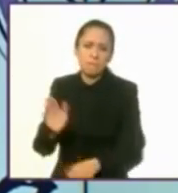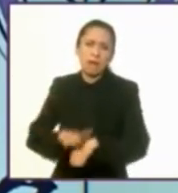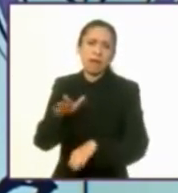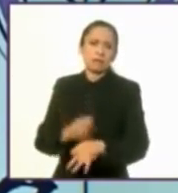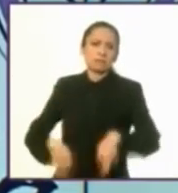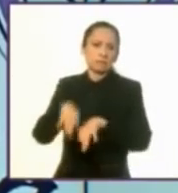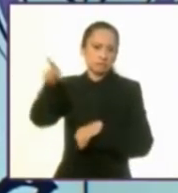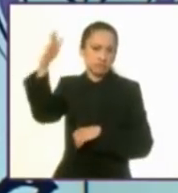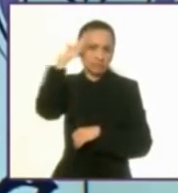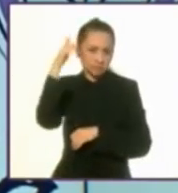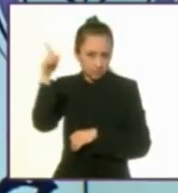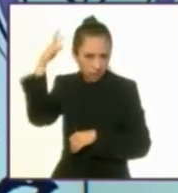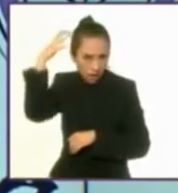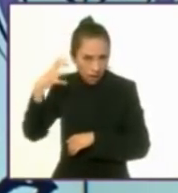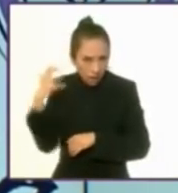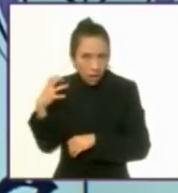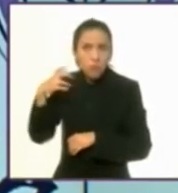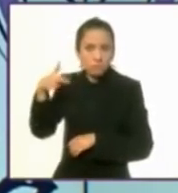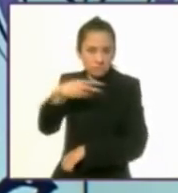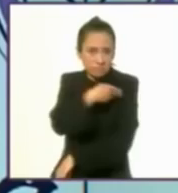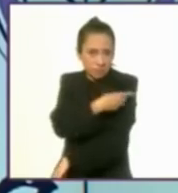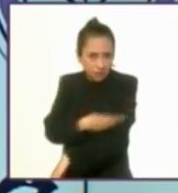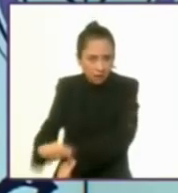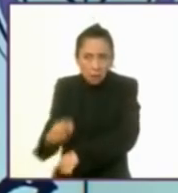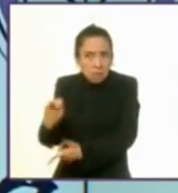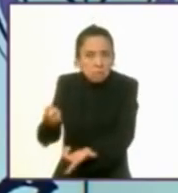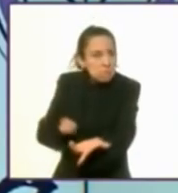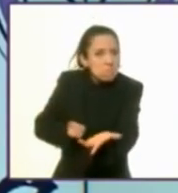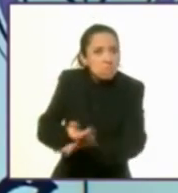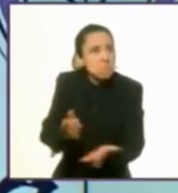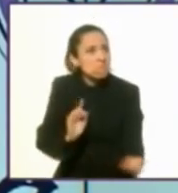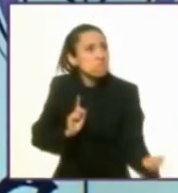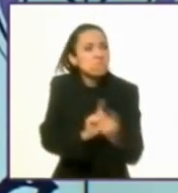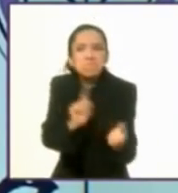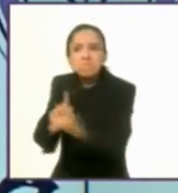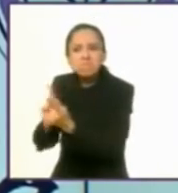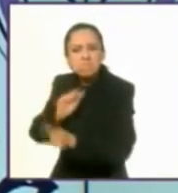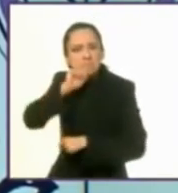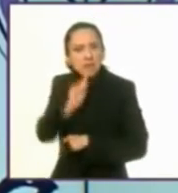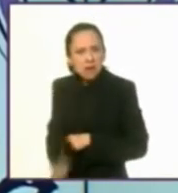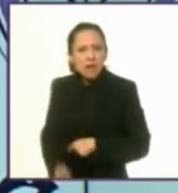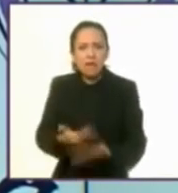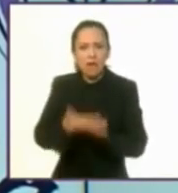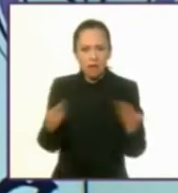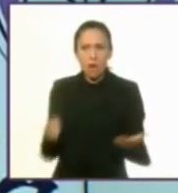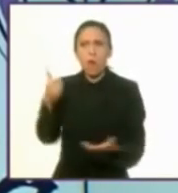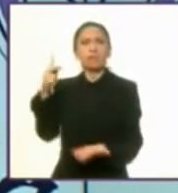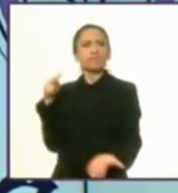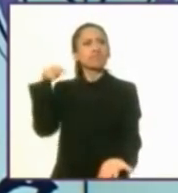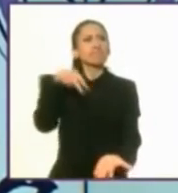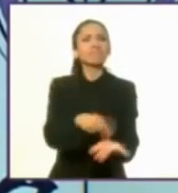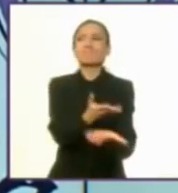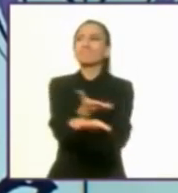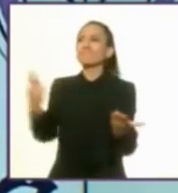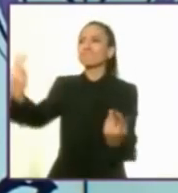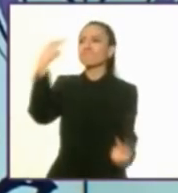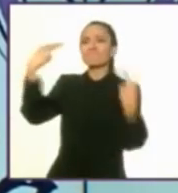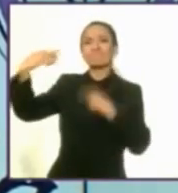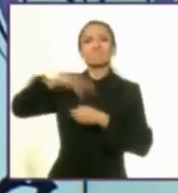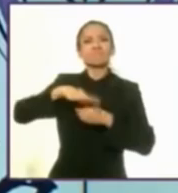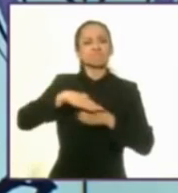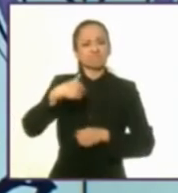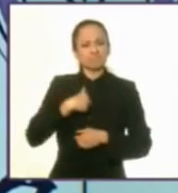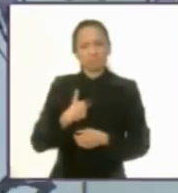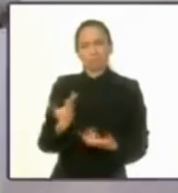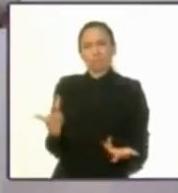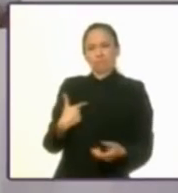más lastimadas y ahora salen y piden el voto es eso es tener vergüenza eso es lo que dice la gente